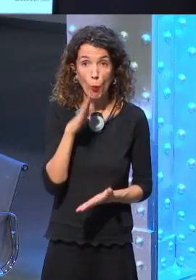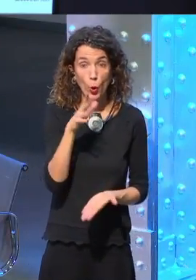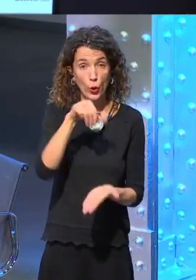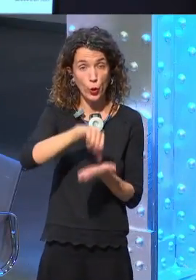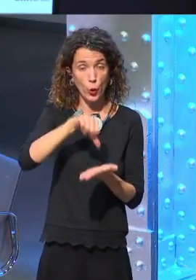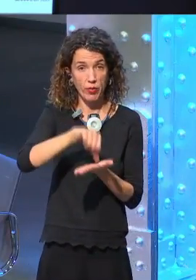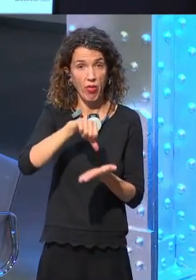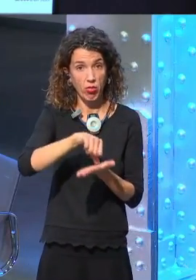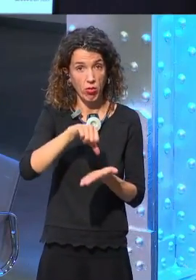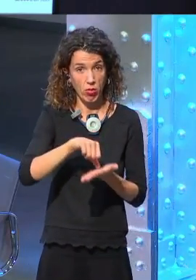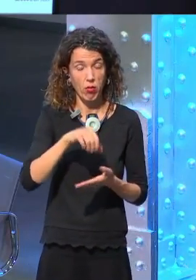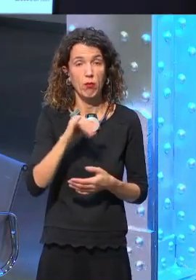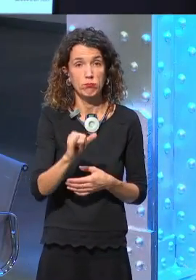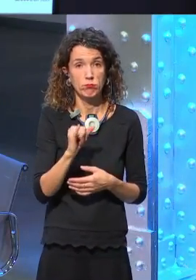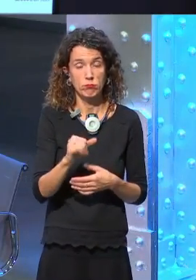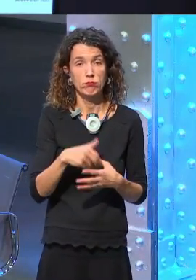se encuentra